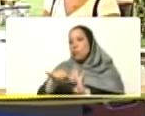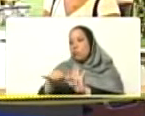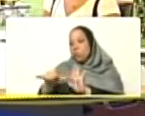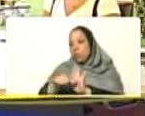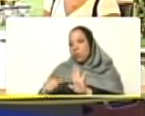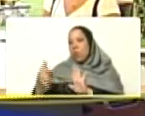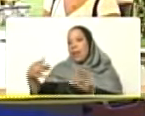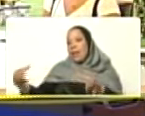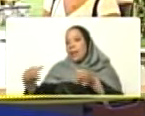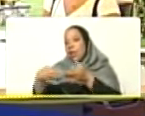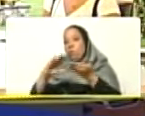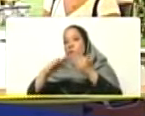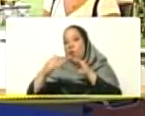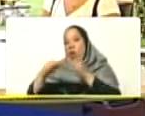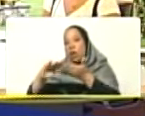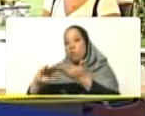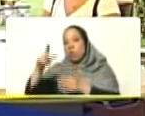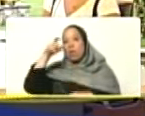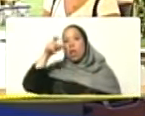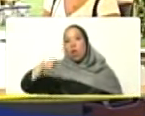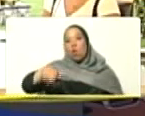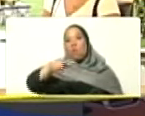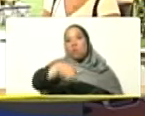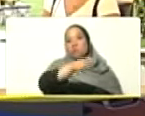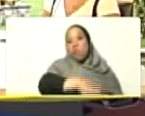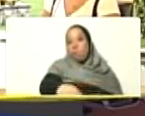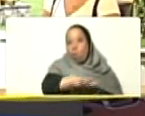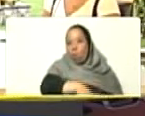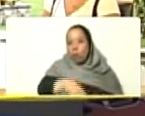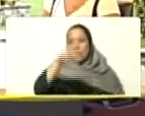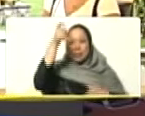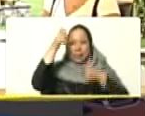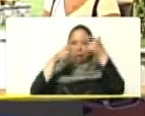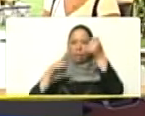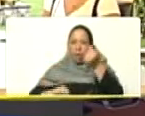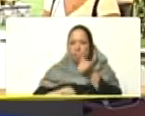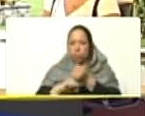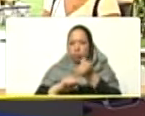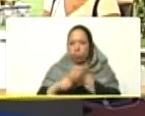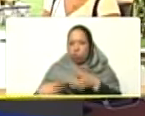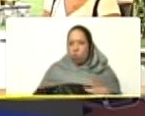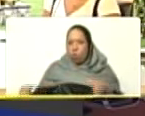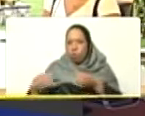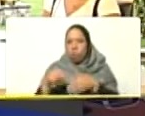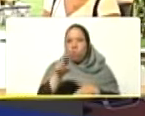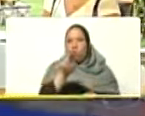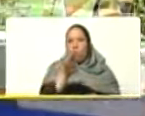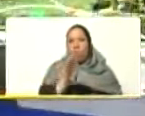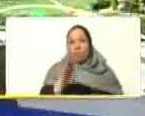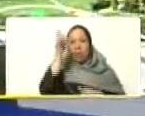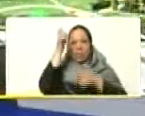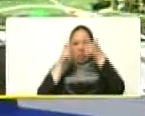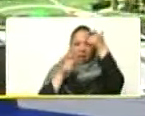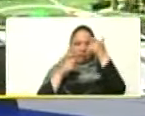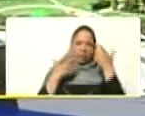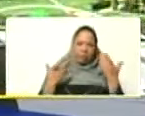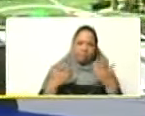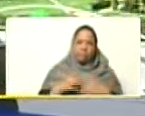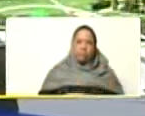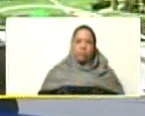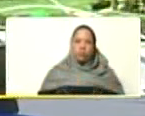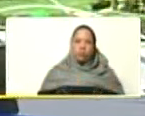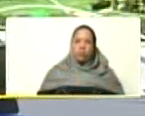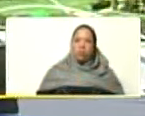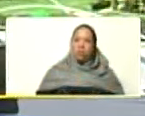los consejos comunales, del pueblo, de las UVC y de las fuerzas militares. Fíjense ustedes,